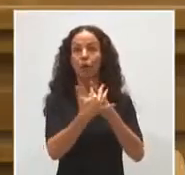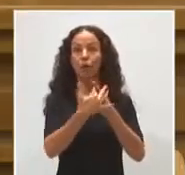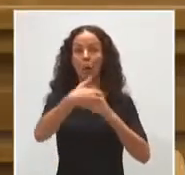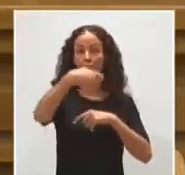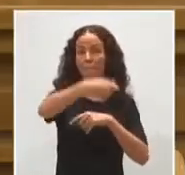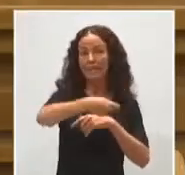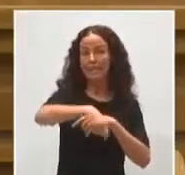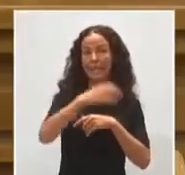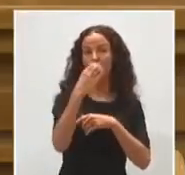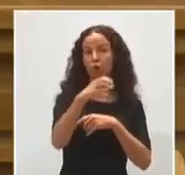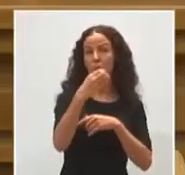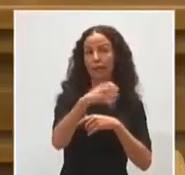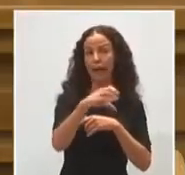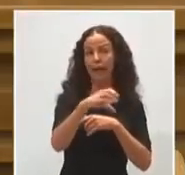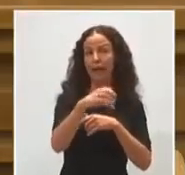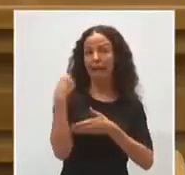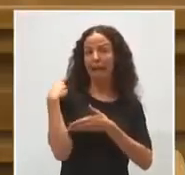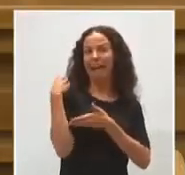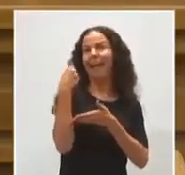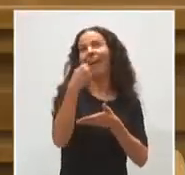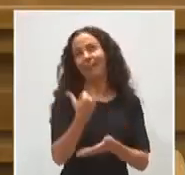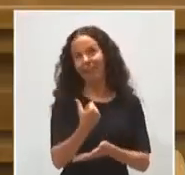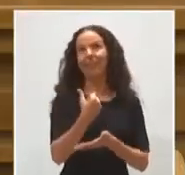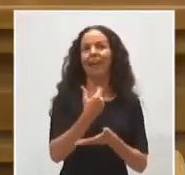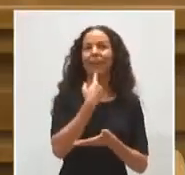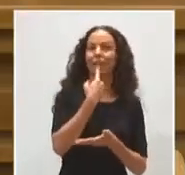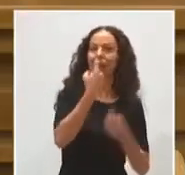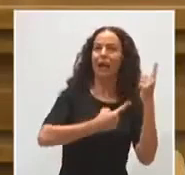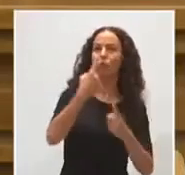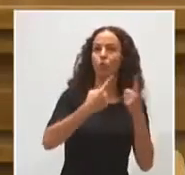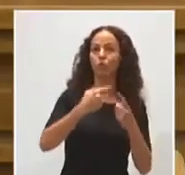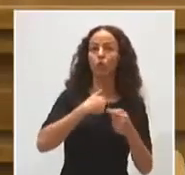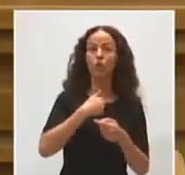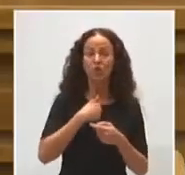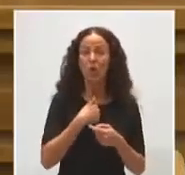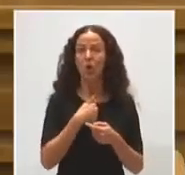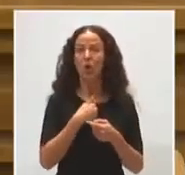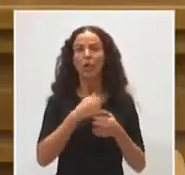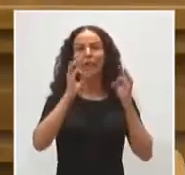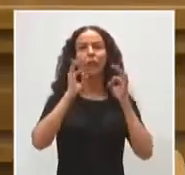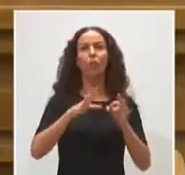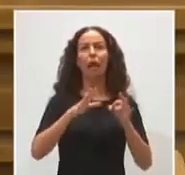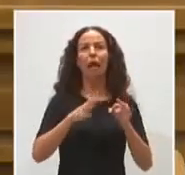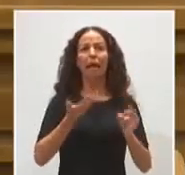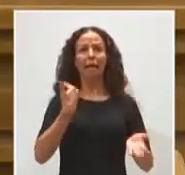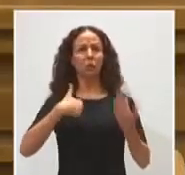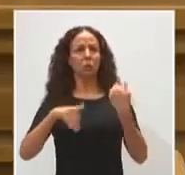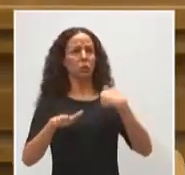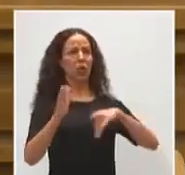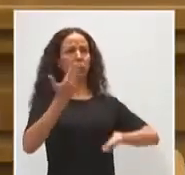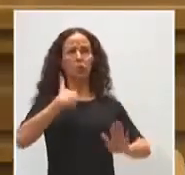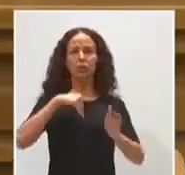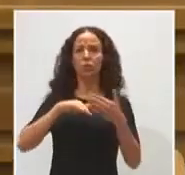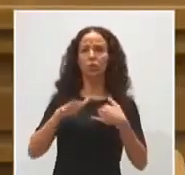cospedal la herencia que algunos dirían que no los va a utilizar como coartada o como excusa para